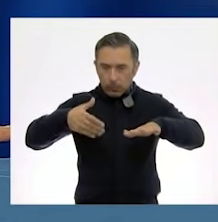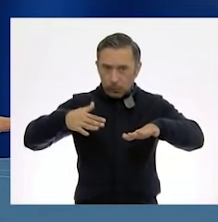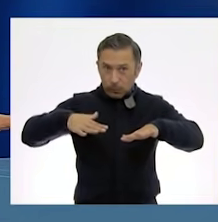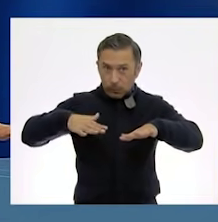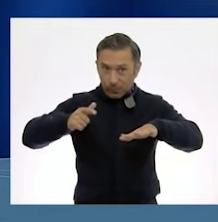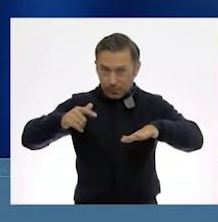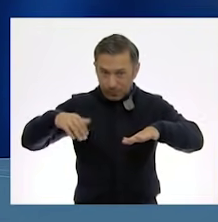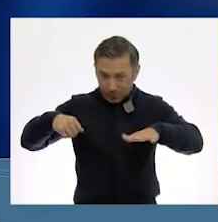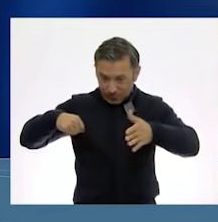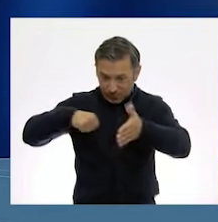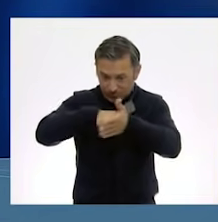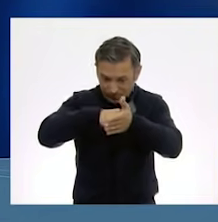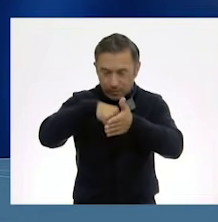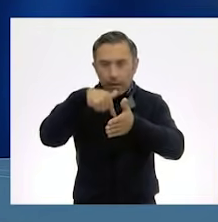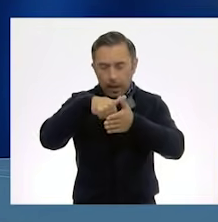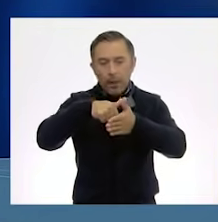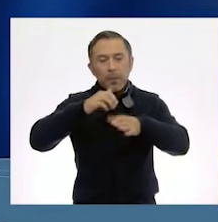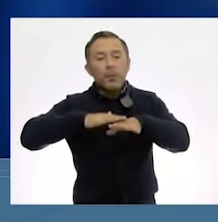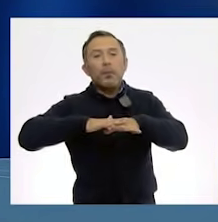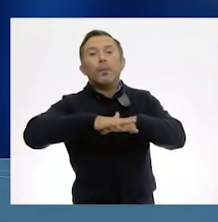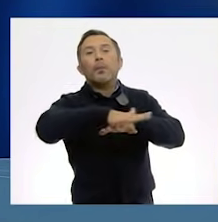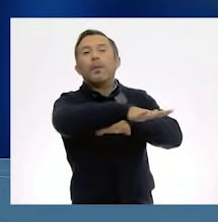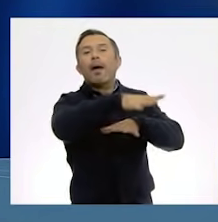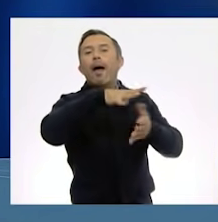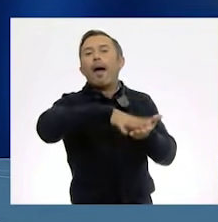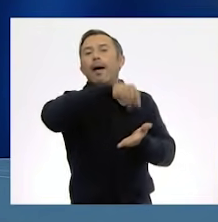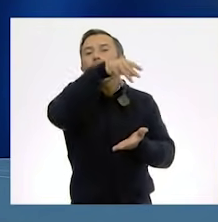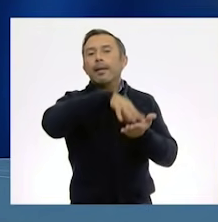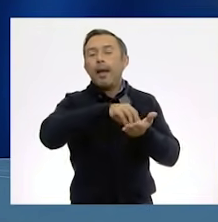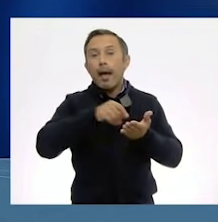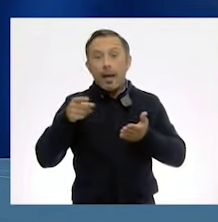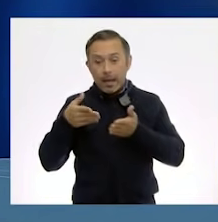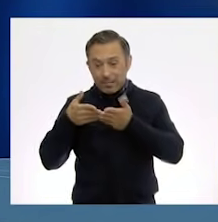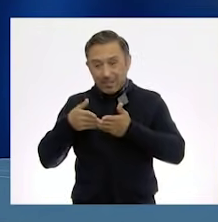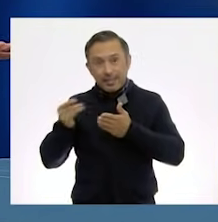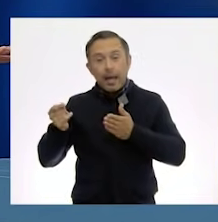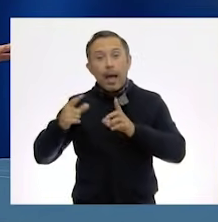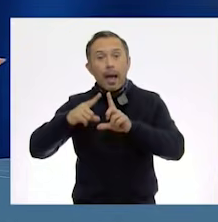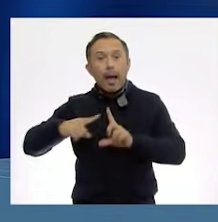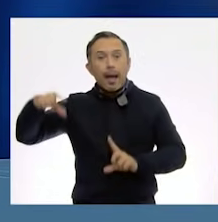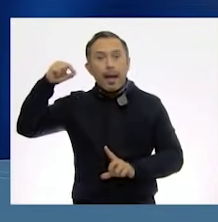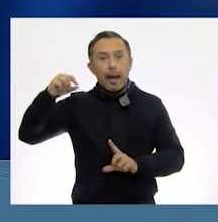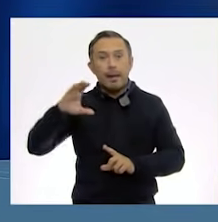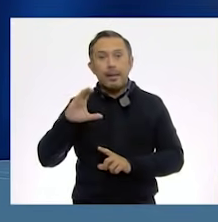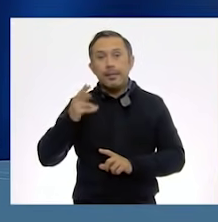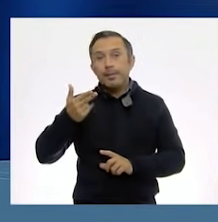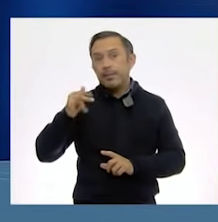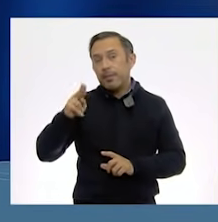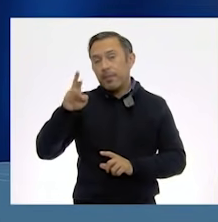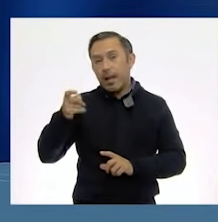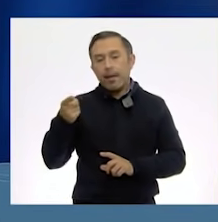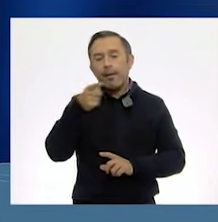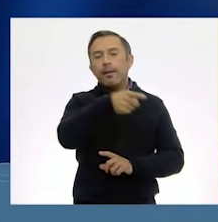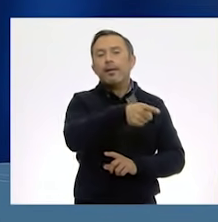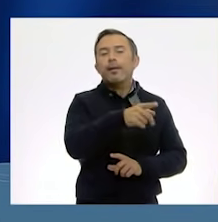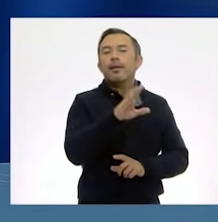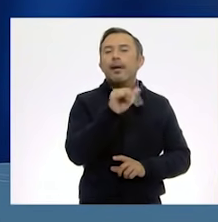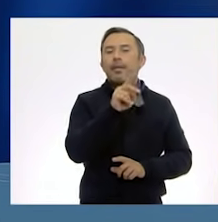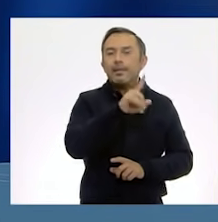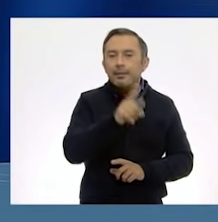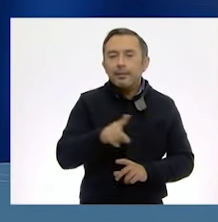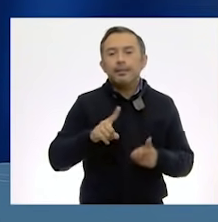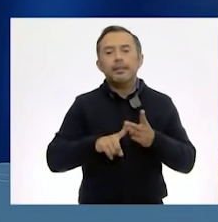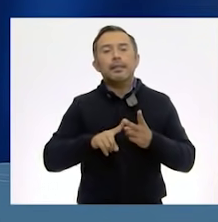de arena. Los fenicios recorrían la costa de Chipre hasta Cádiz, pasando por Sicilia,